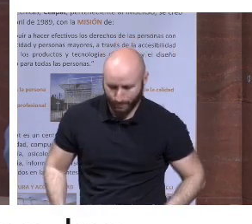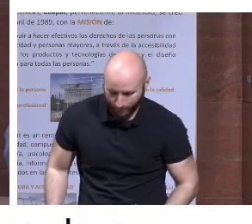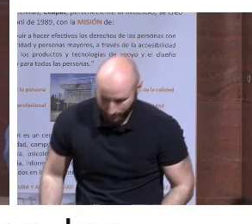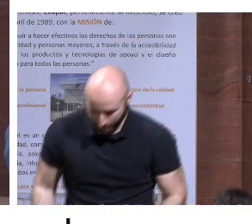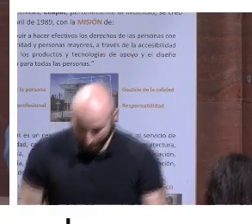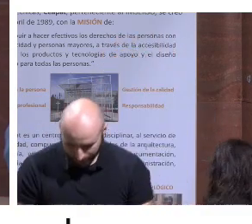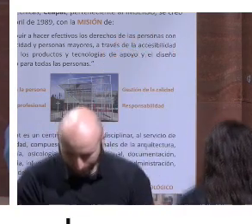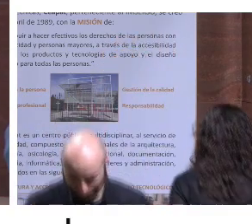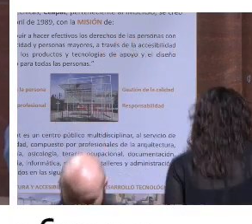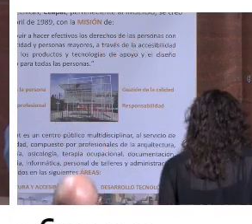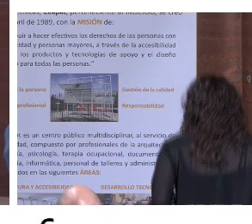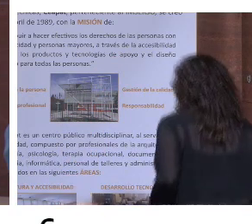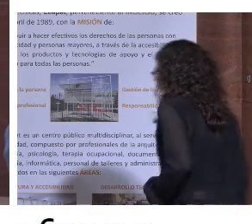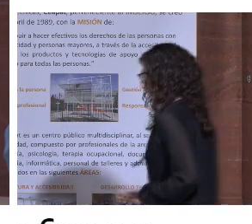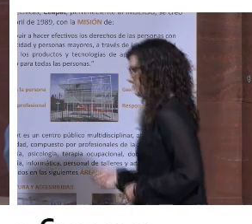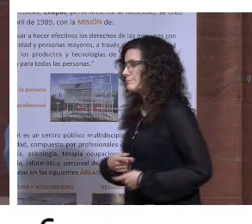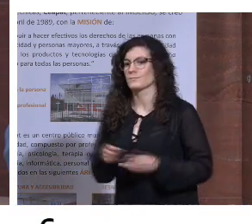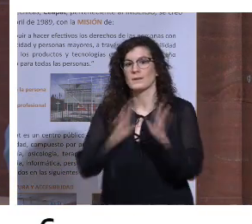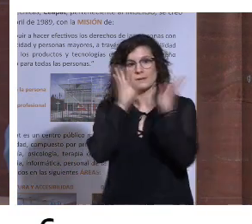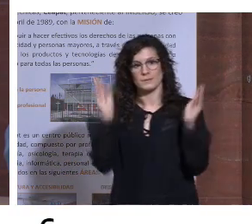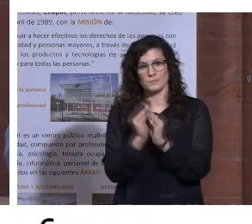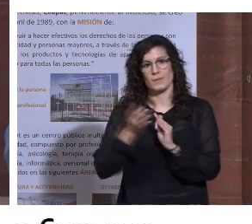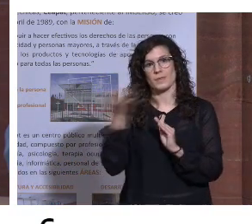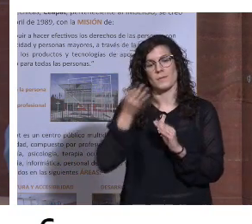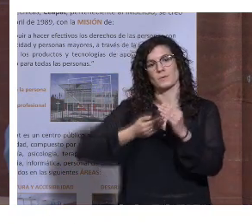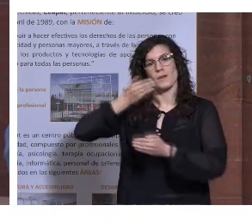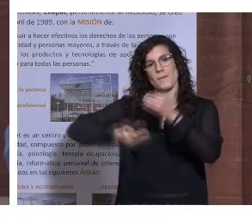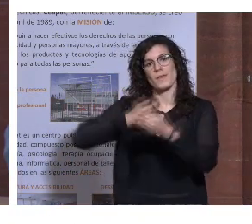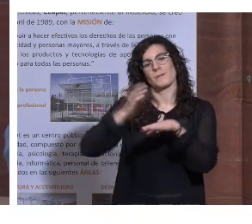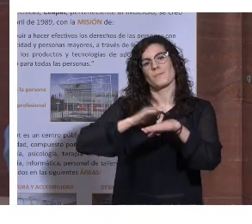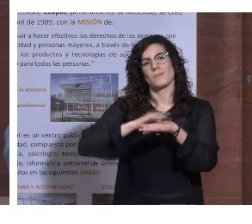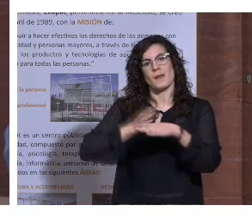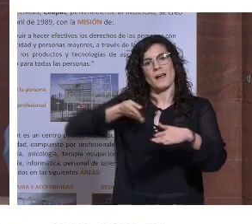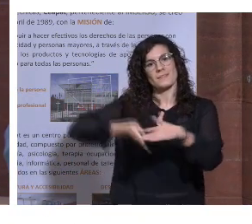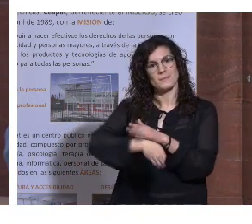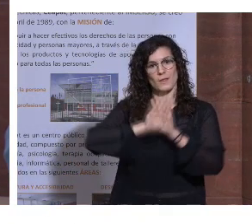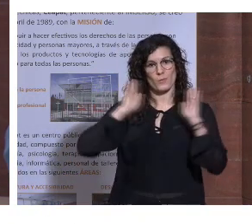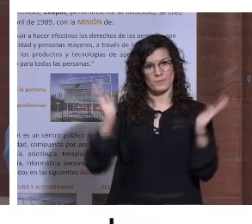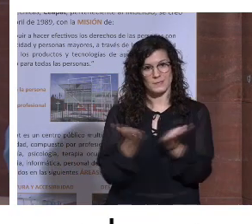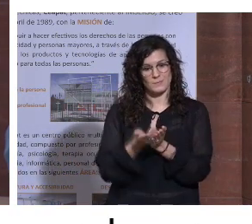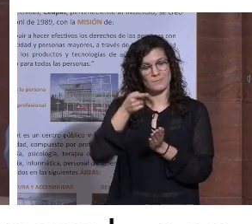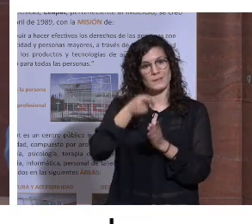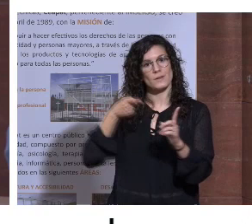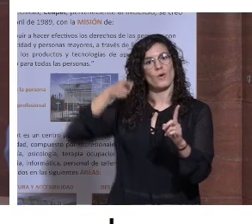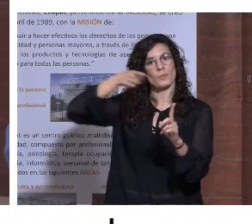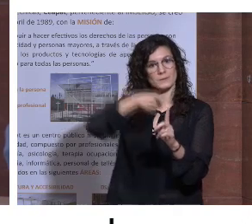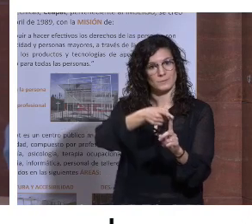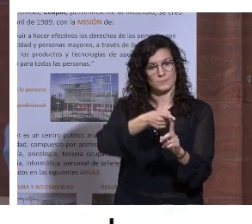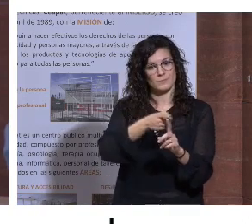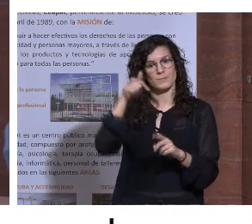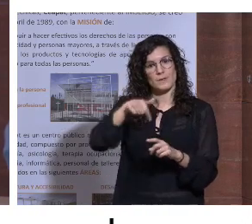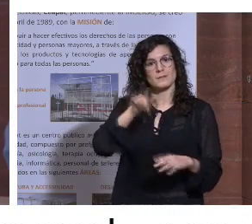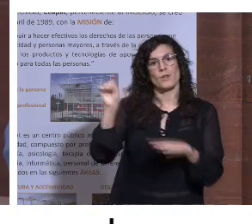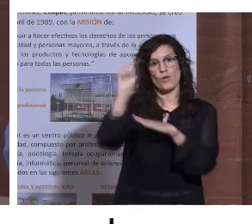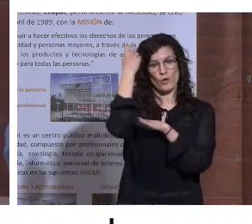Tenemos que avanzar, por tanto, como resumen, en la accesibilidad universal. Ese es el objetivo. Esto en sí mismo es ya un logro, en